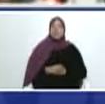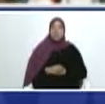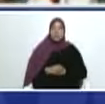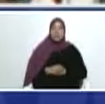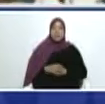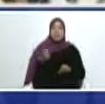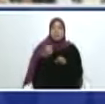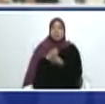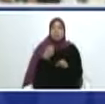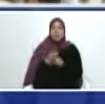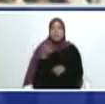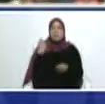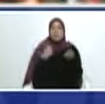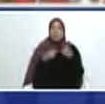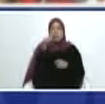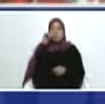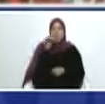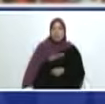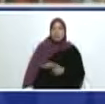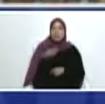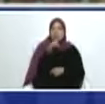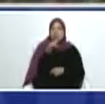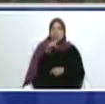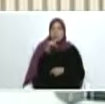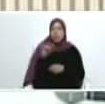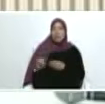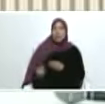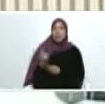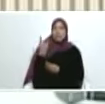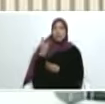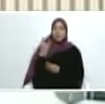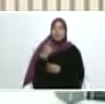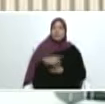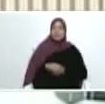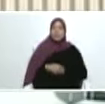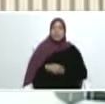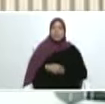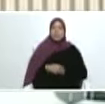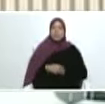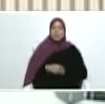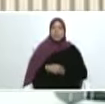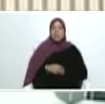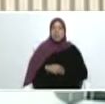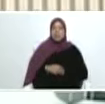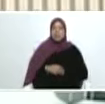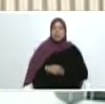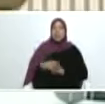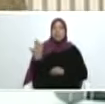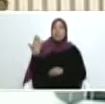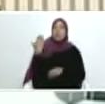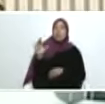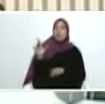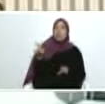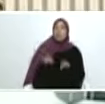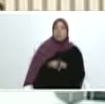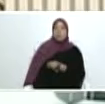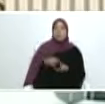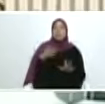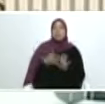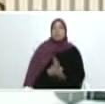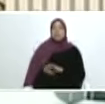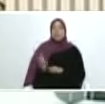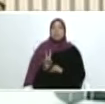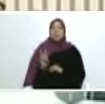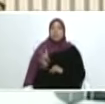descubriendo mercenarios, desertores, traidores que la CIA y la DEA desde Colombia preparan para hacerle daño a Venezuela.